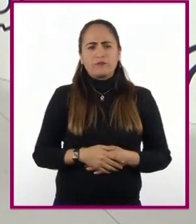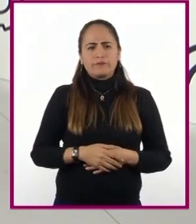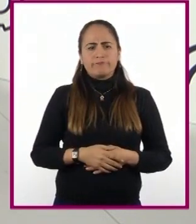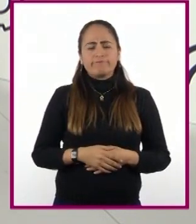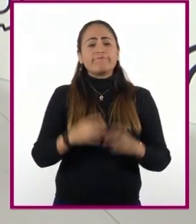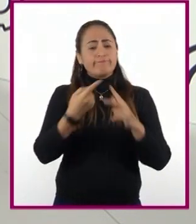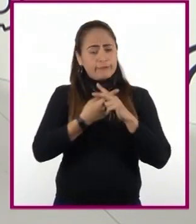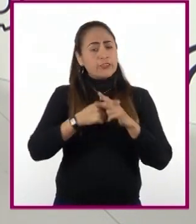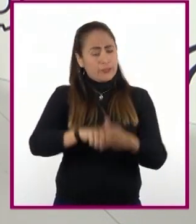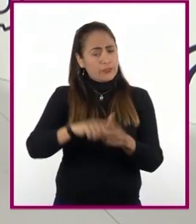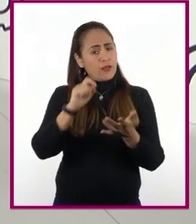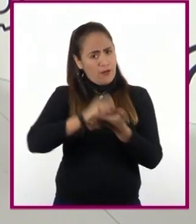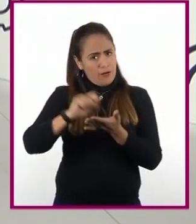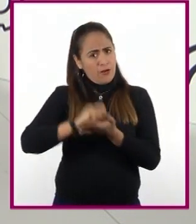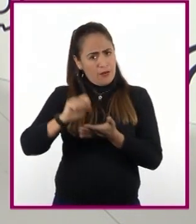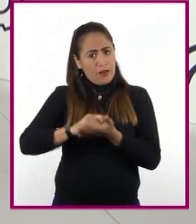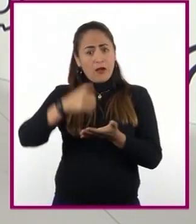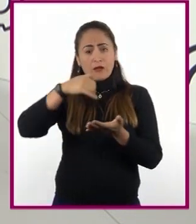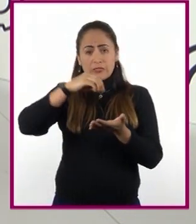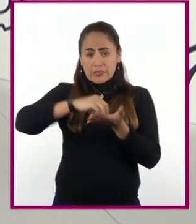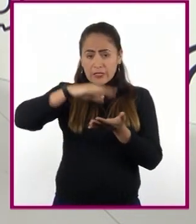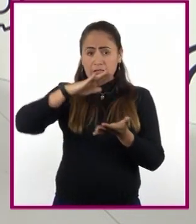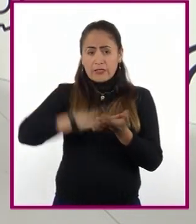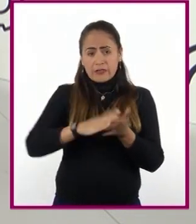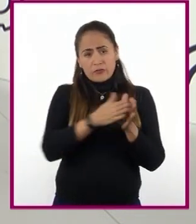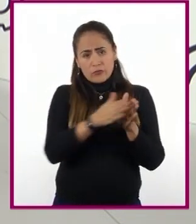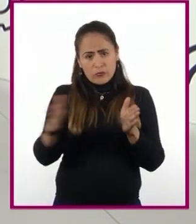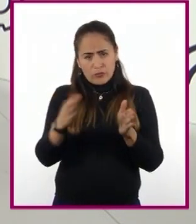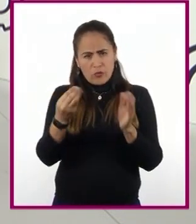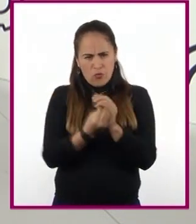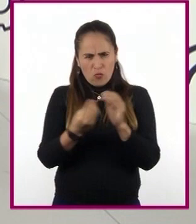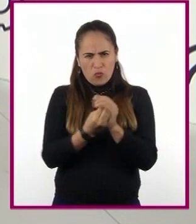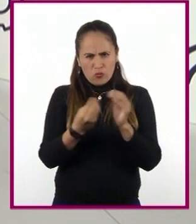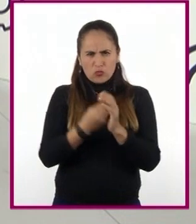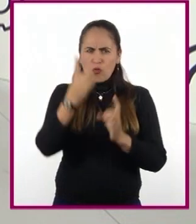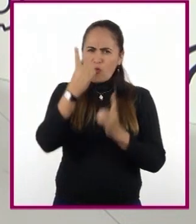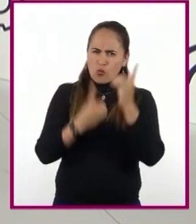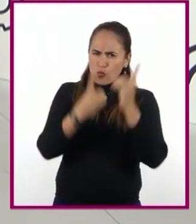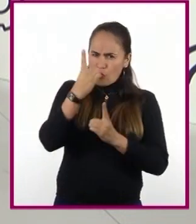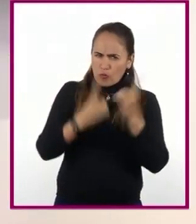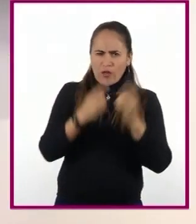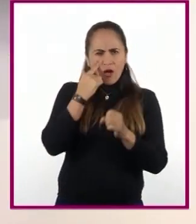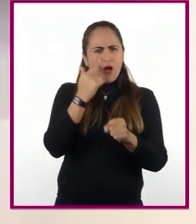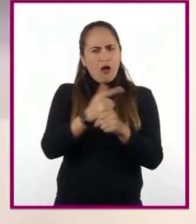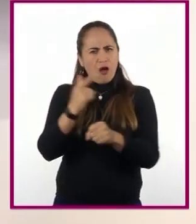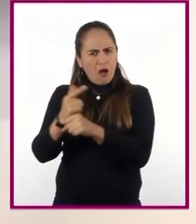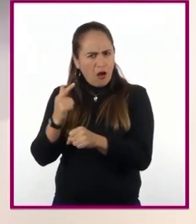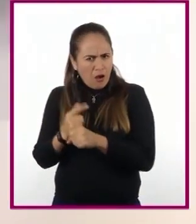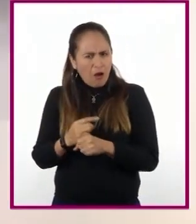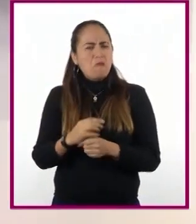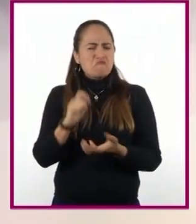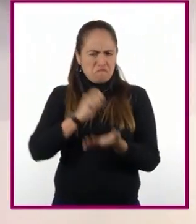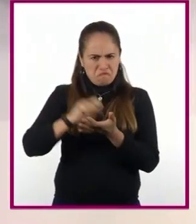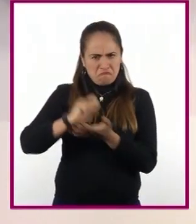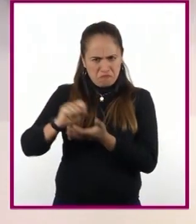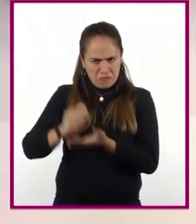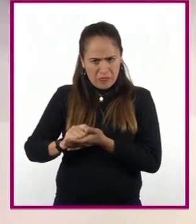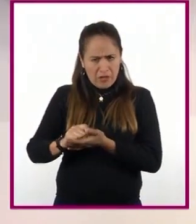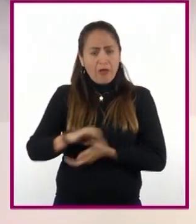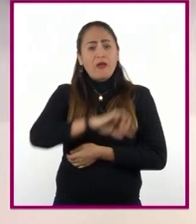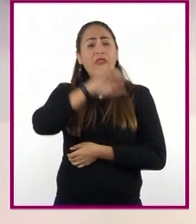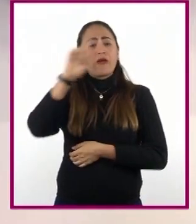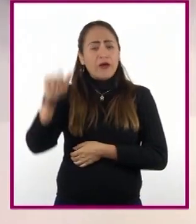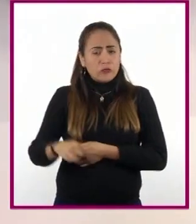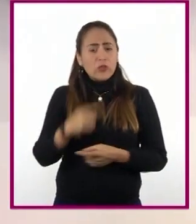Comiencen a tomar apuntes. Registren a lo largo de la sesión todas sus dudas y hallazgos. Luego, habrá oportunidad